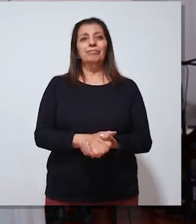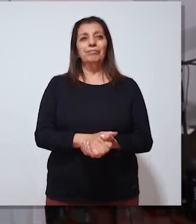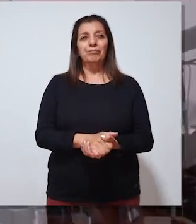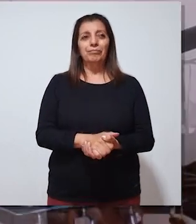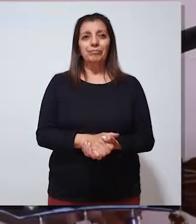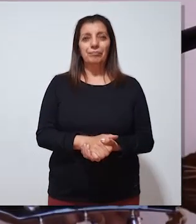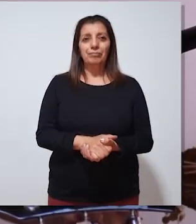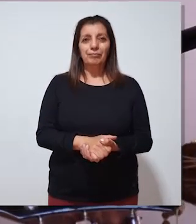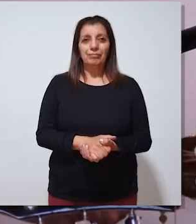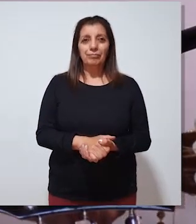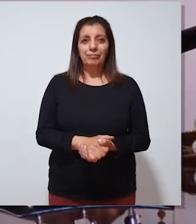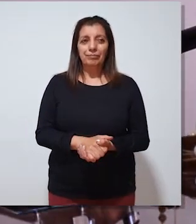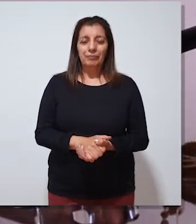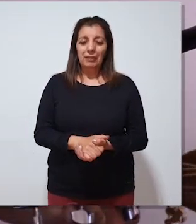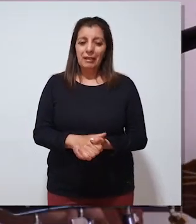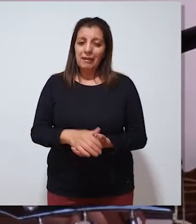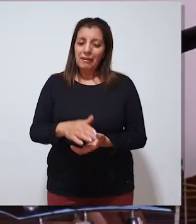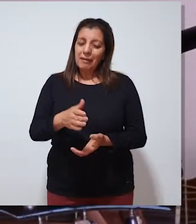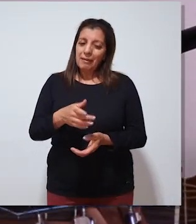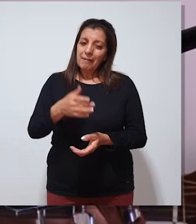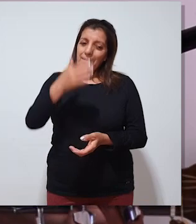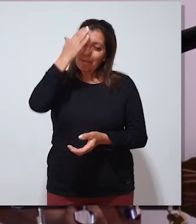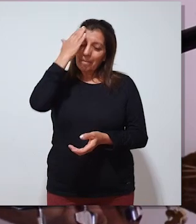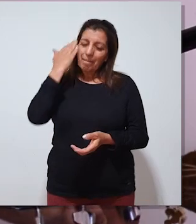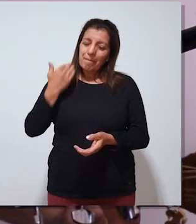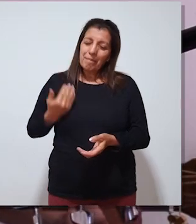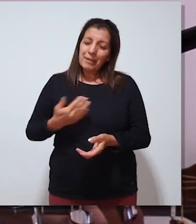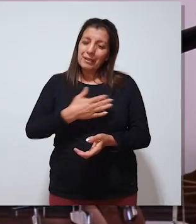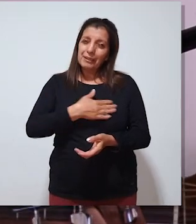Fuiste, oh Madre de la Iglesia,